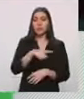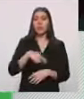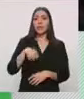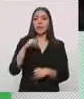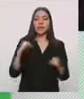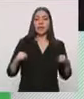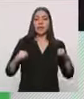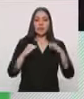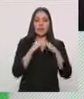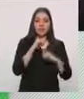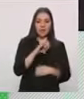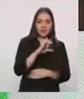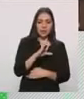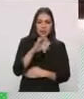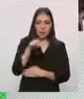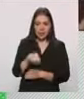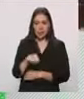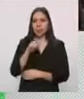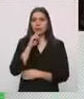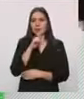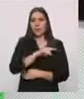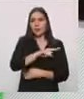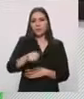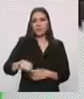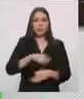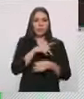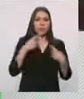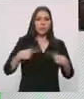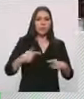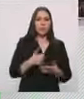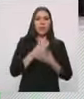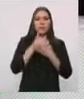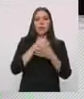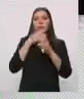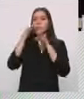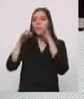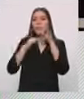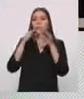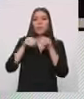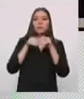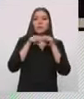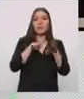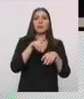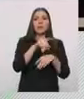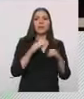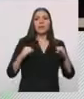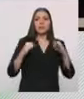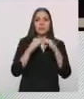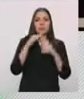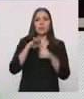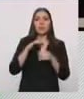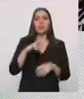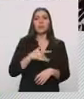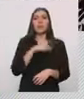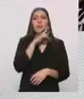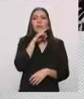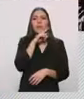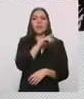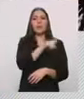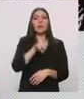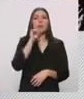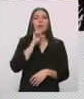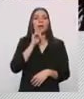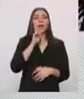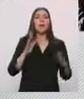con el instituto y medios aliados como ustedes, Ale, pues nos ayuden a difundir que el Instituto Electoral pues está preocupado por la participación de las mujeres, y lo que